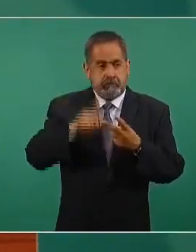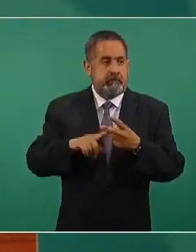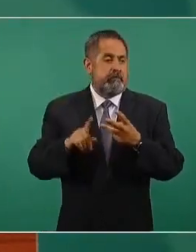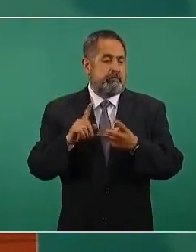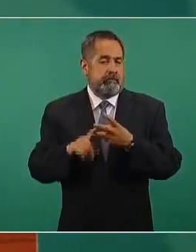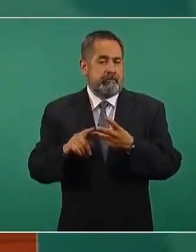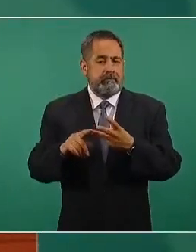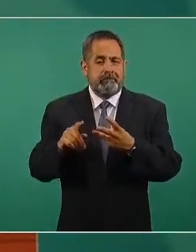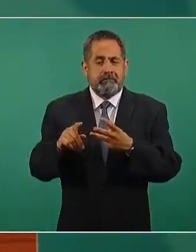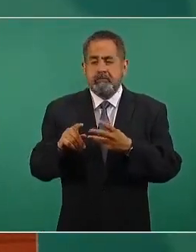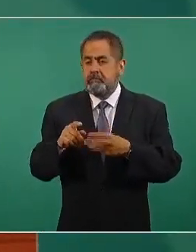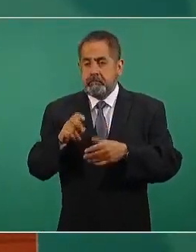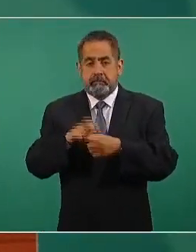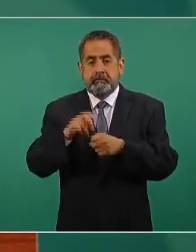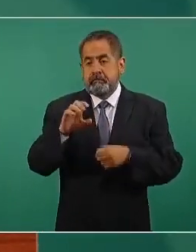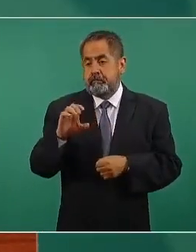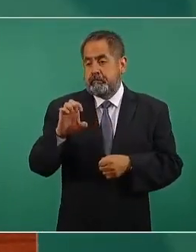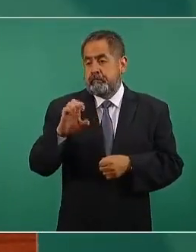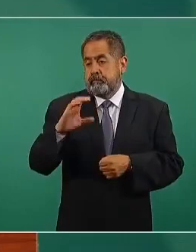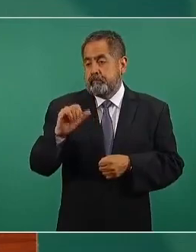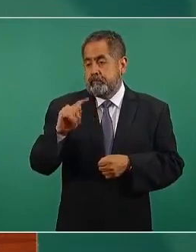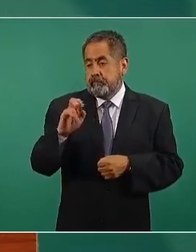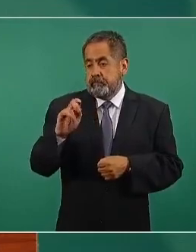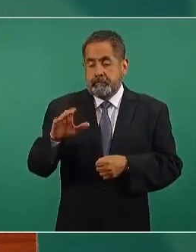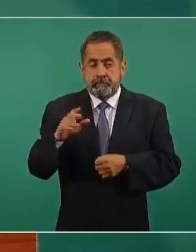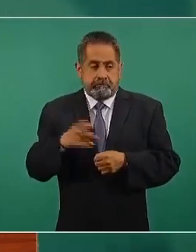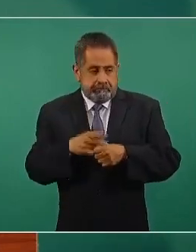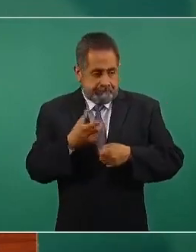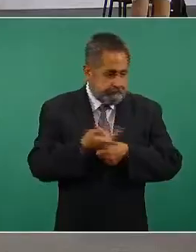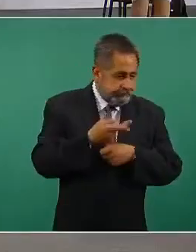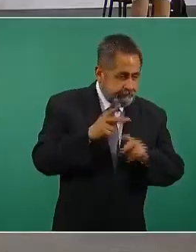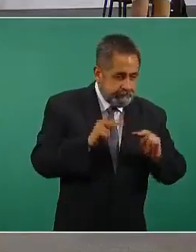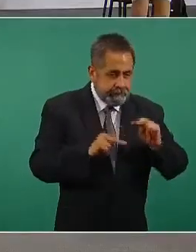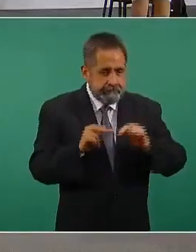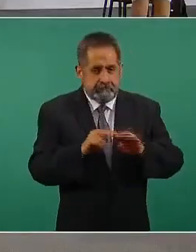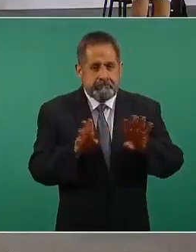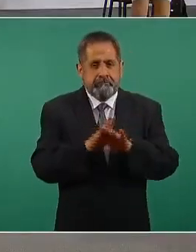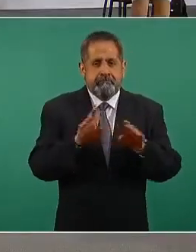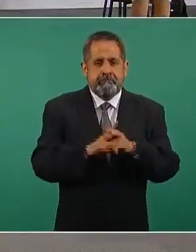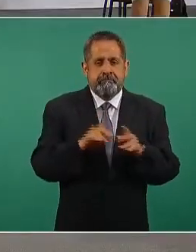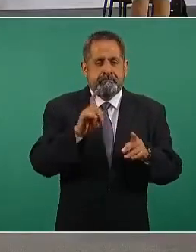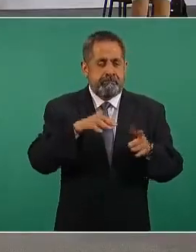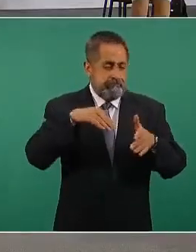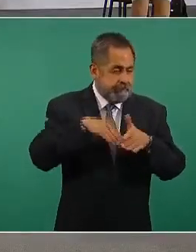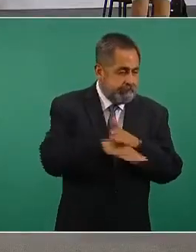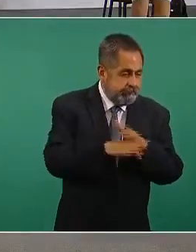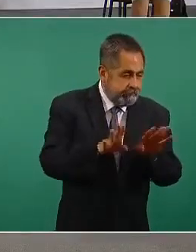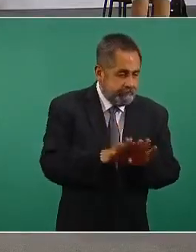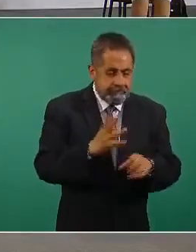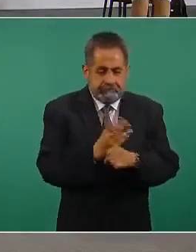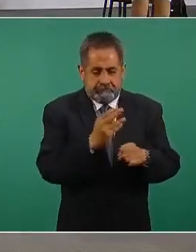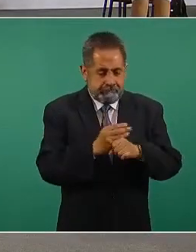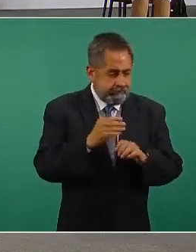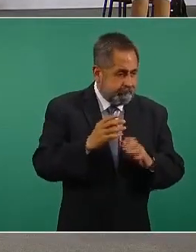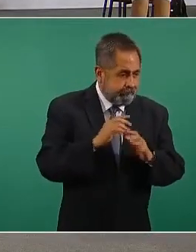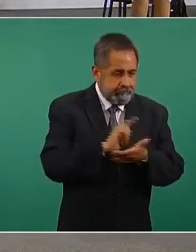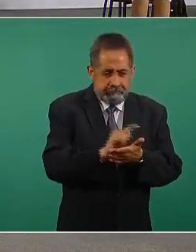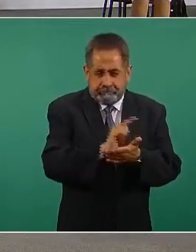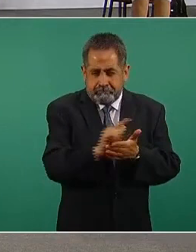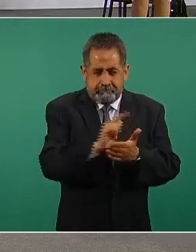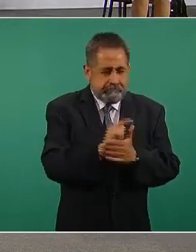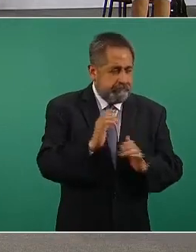Ecatepec controlaron la evaporación de hidrocarburo en los cárcamos y en la lumbrera número